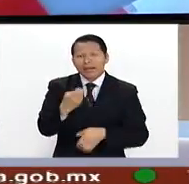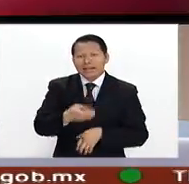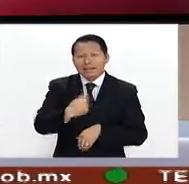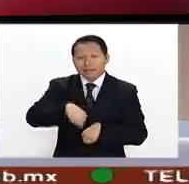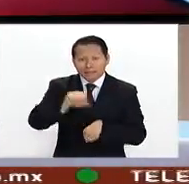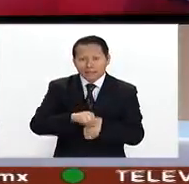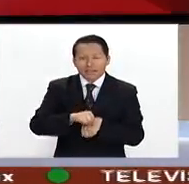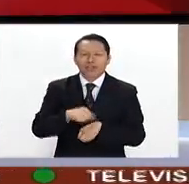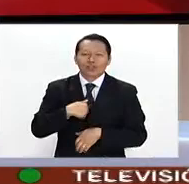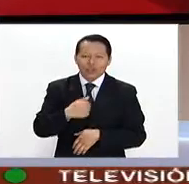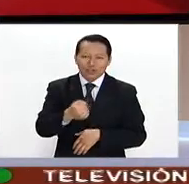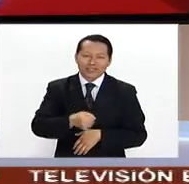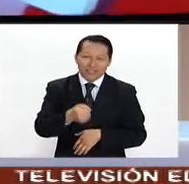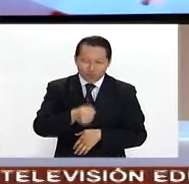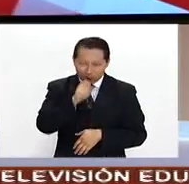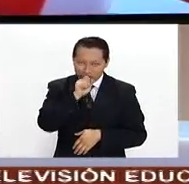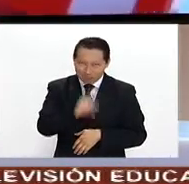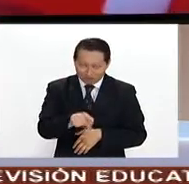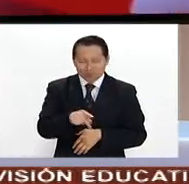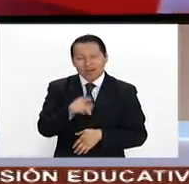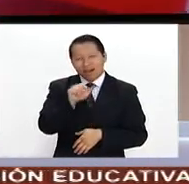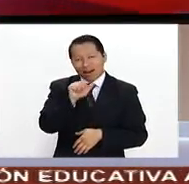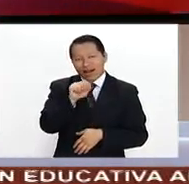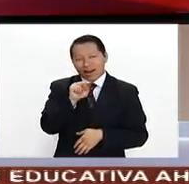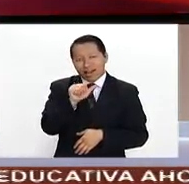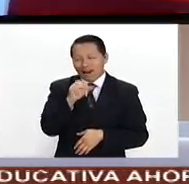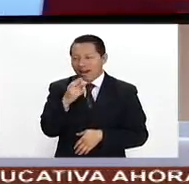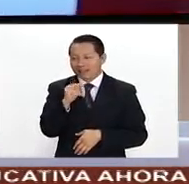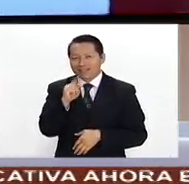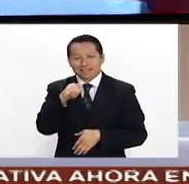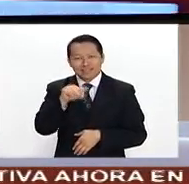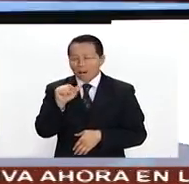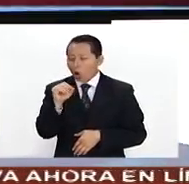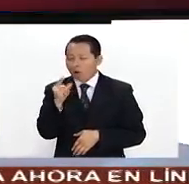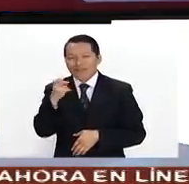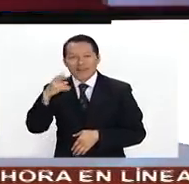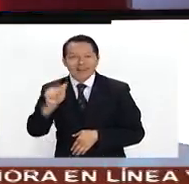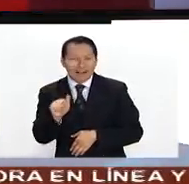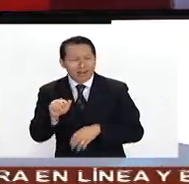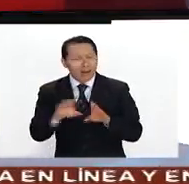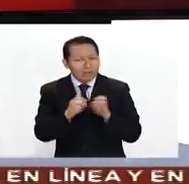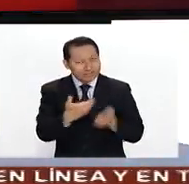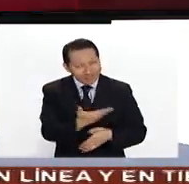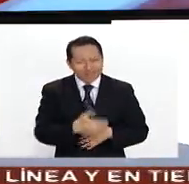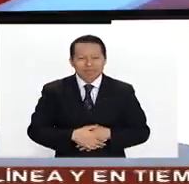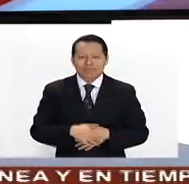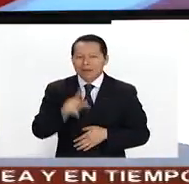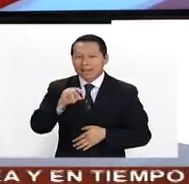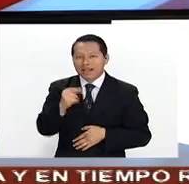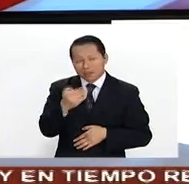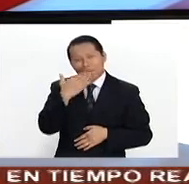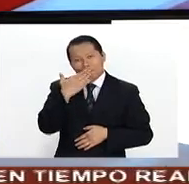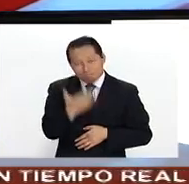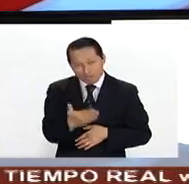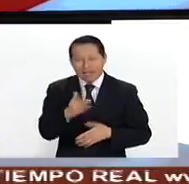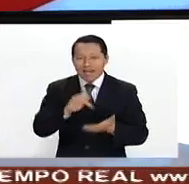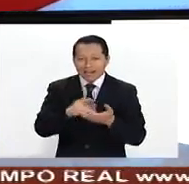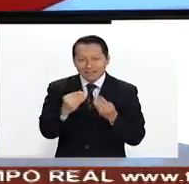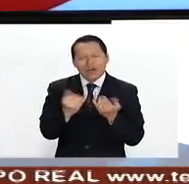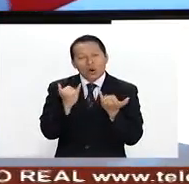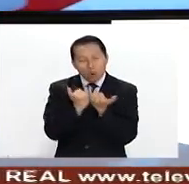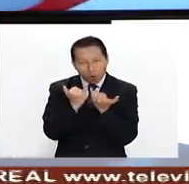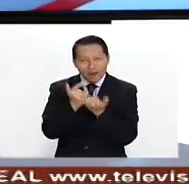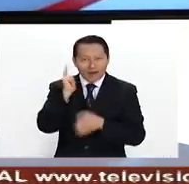saludo con mucho gusto desde el inicio a Ana Cristina Olvera. Ana Cris, ¿cómo estás? Muy buenos días. Pati, muy bien, muchas gracias. Espero que hayas tenido una muy